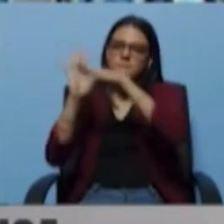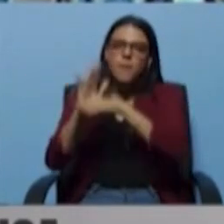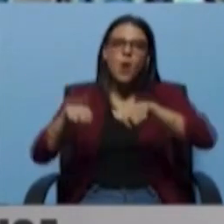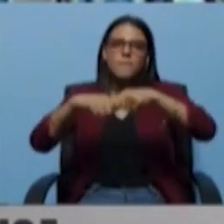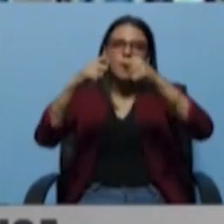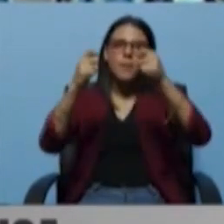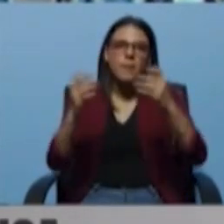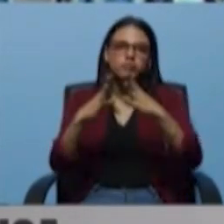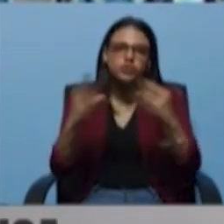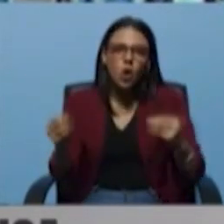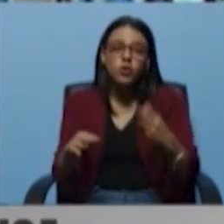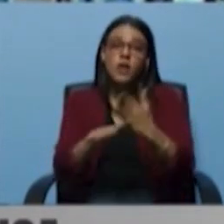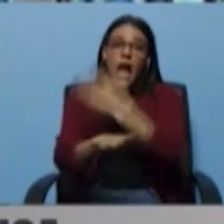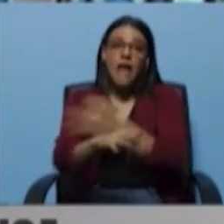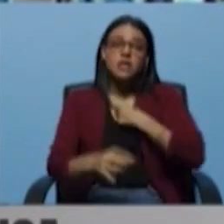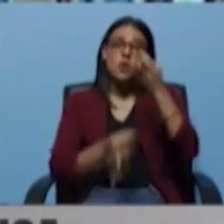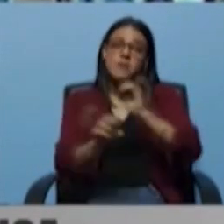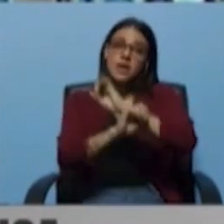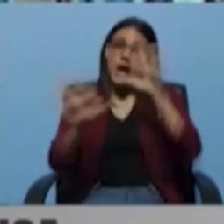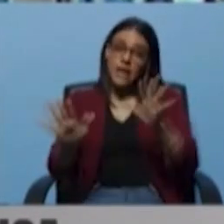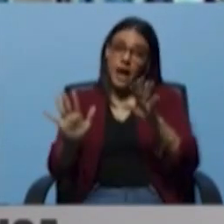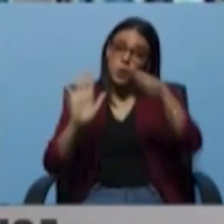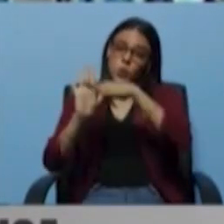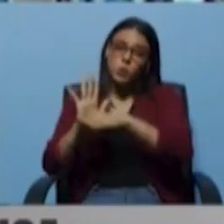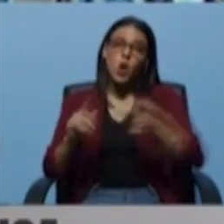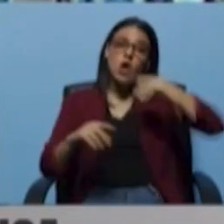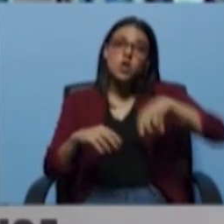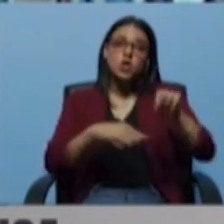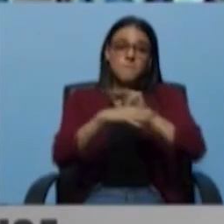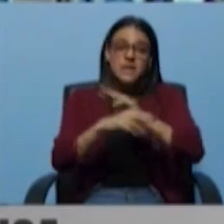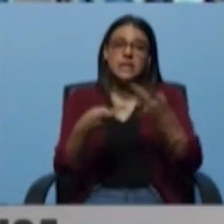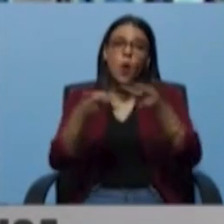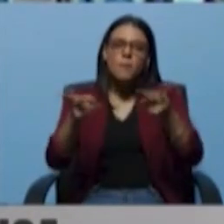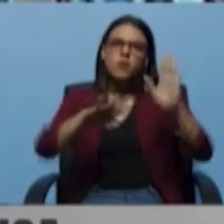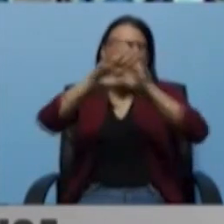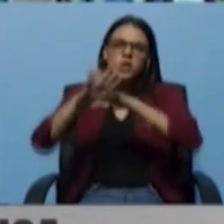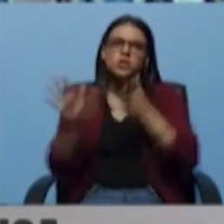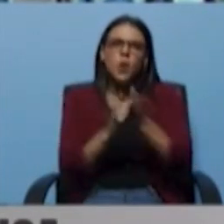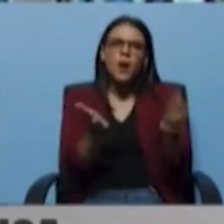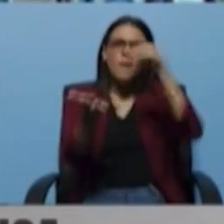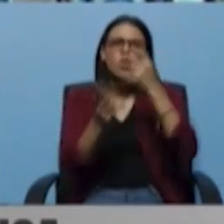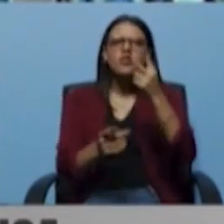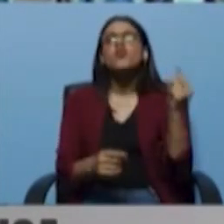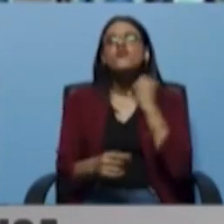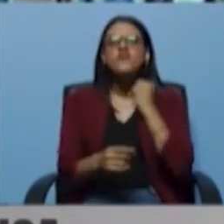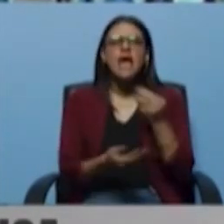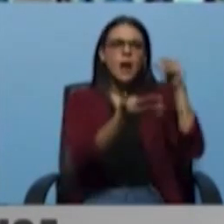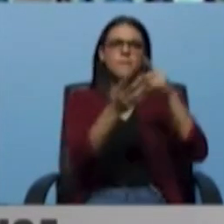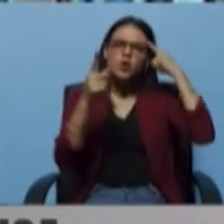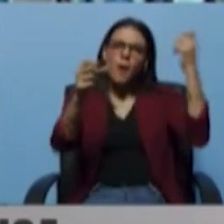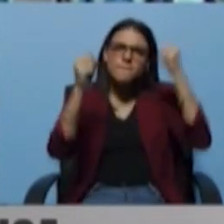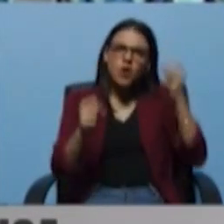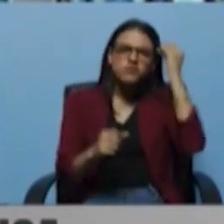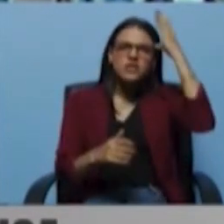Por todo lo anteriormente dicho, este Ministerio Público anunció la asignación de dos fiscales especializados en